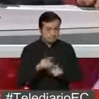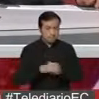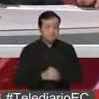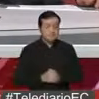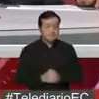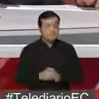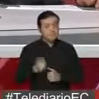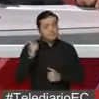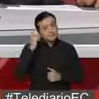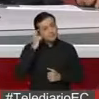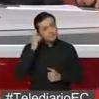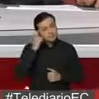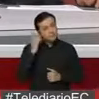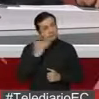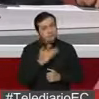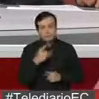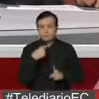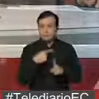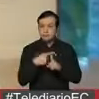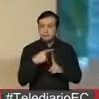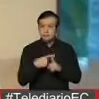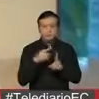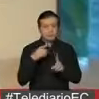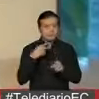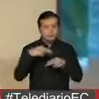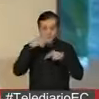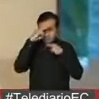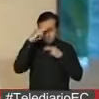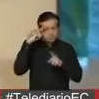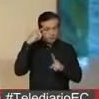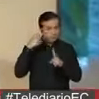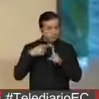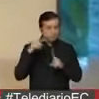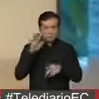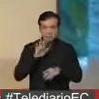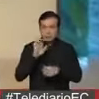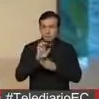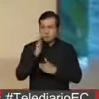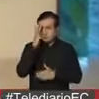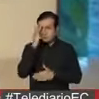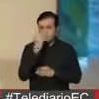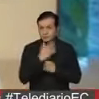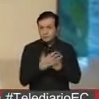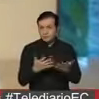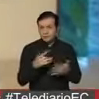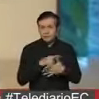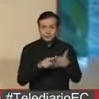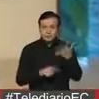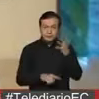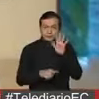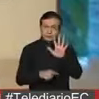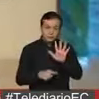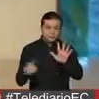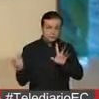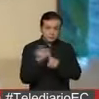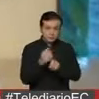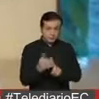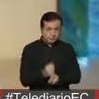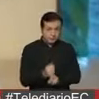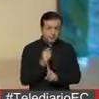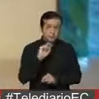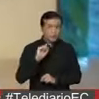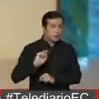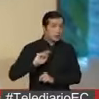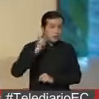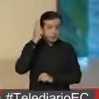Mire, yo creo que es absolutamente positivo, son excelentes noticias para el país, porque se logra 5 grandes objetivos. El primero,